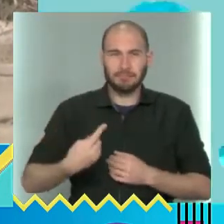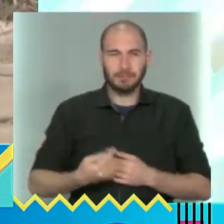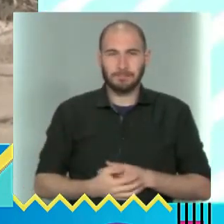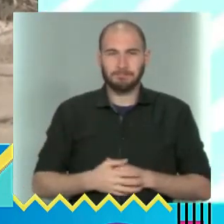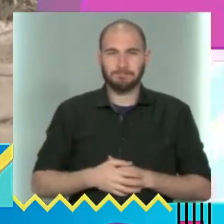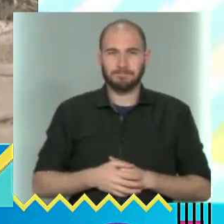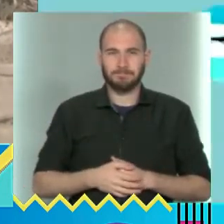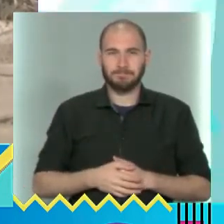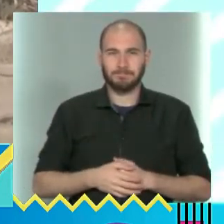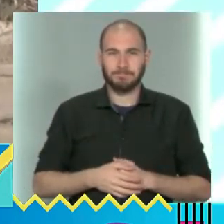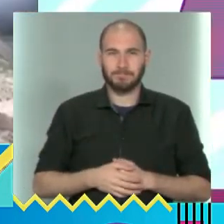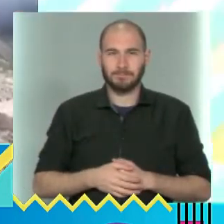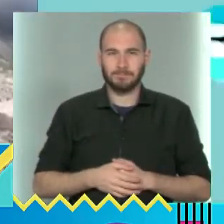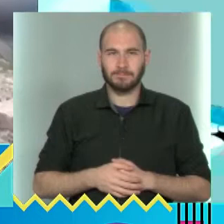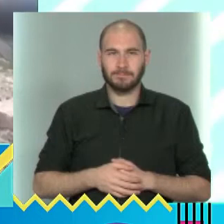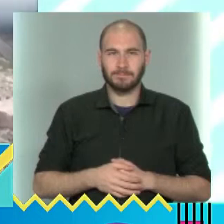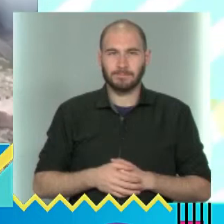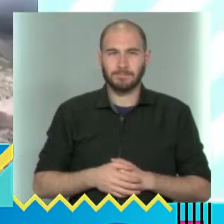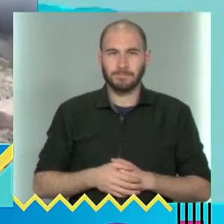de que